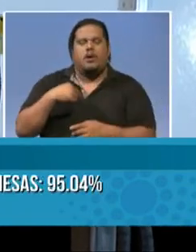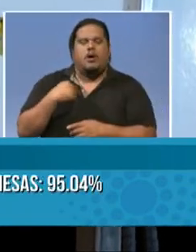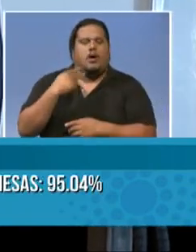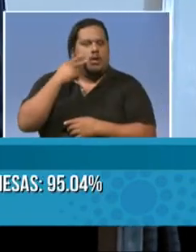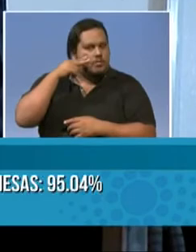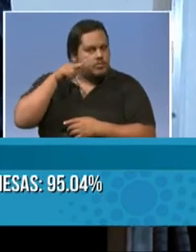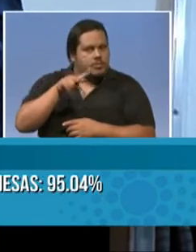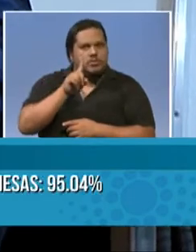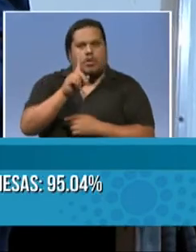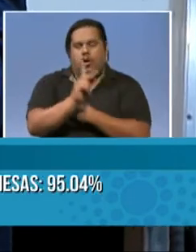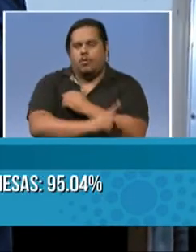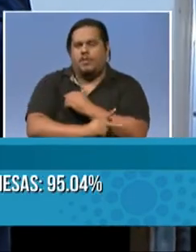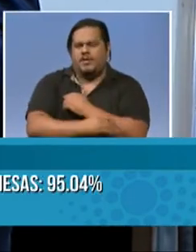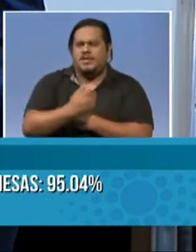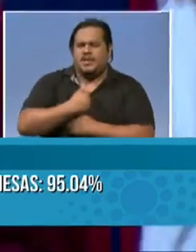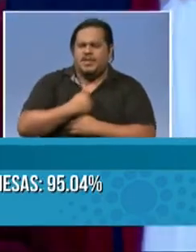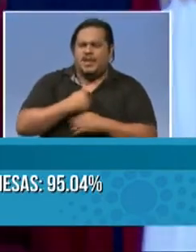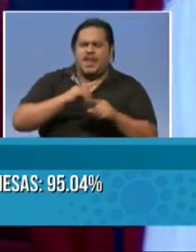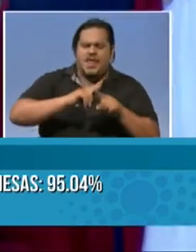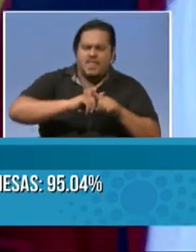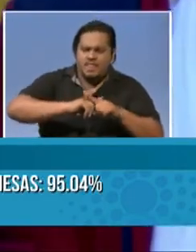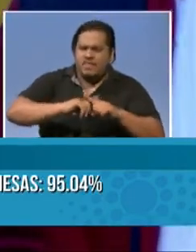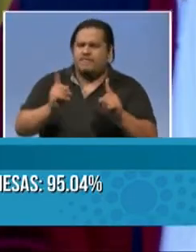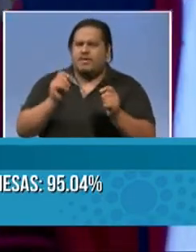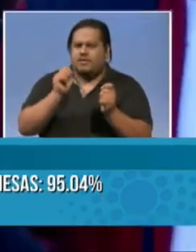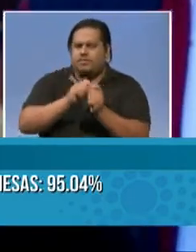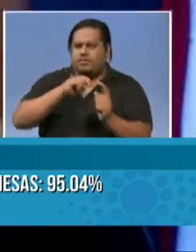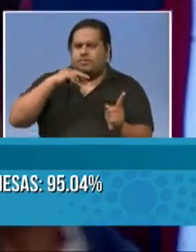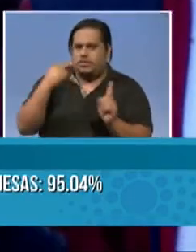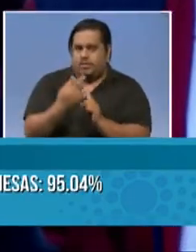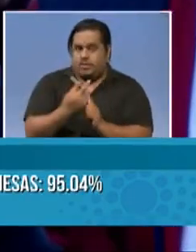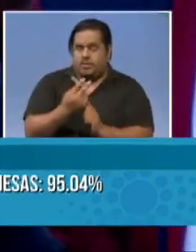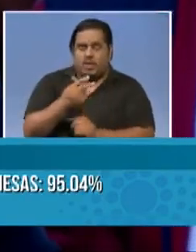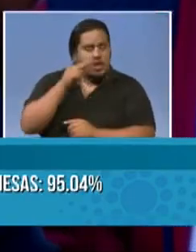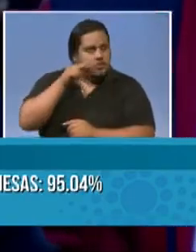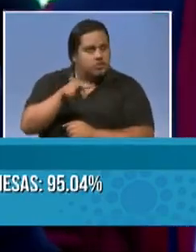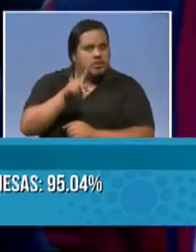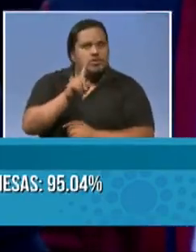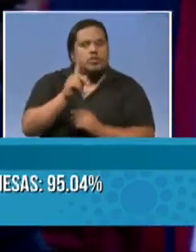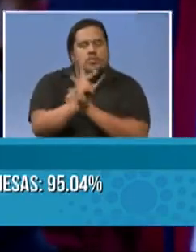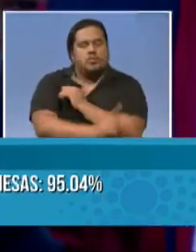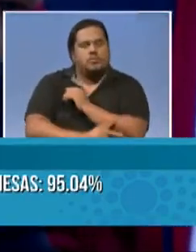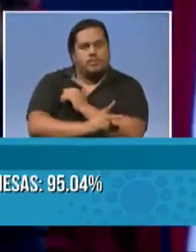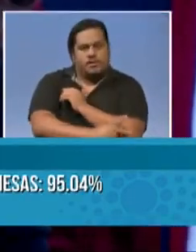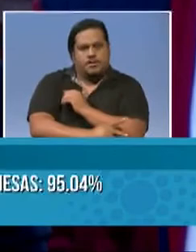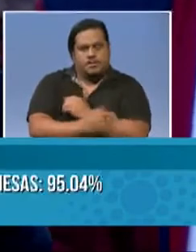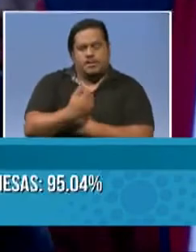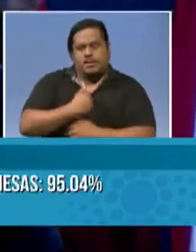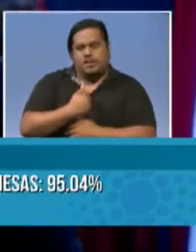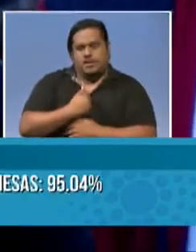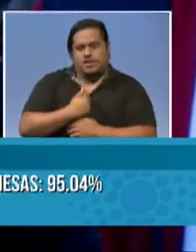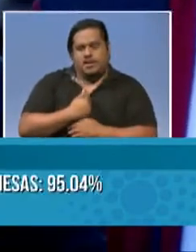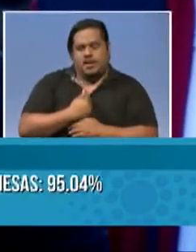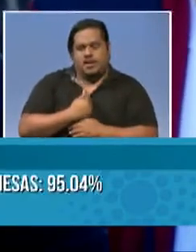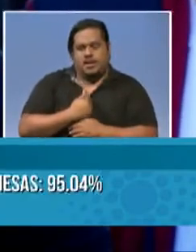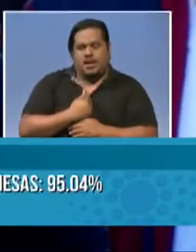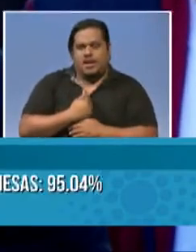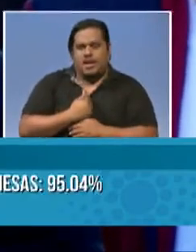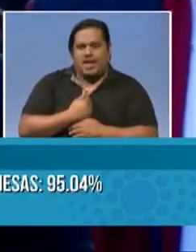país que tiene diferentes puntos de vista. Hemos visto un país que tiene